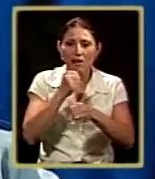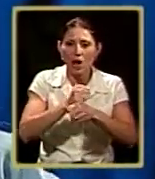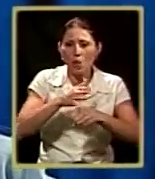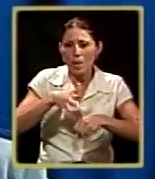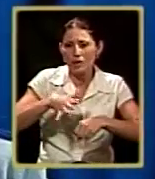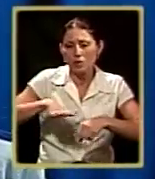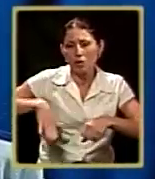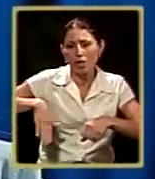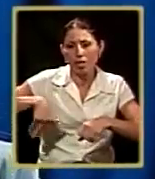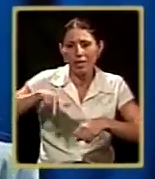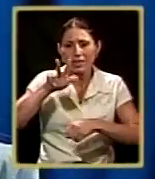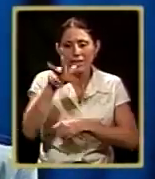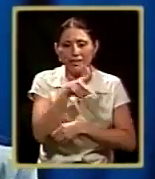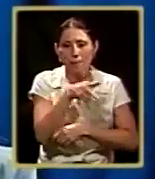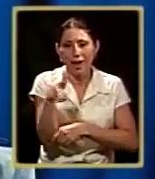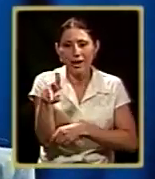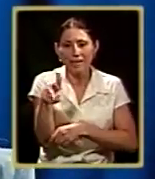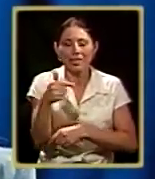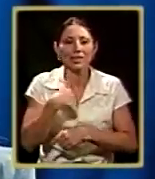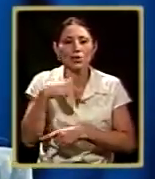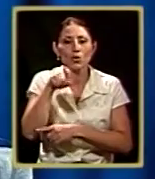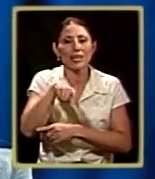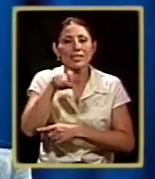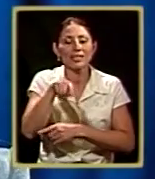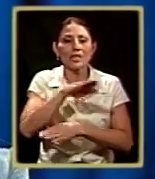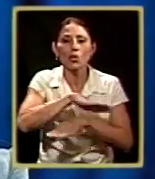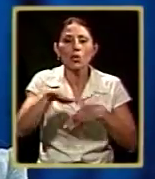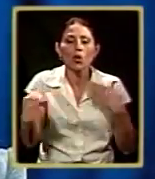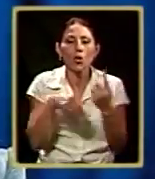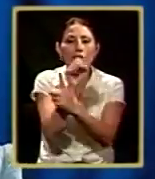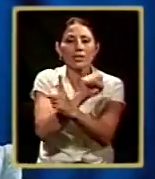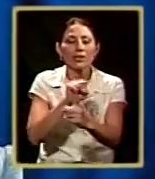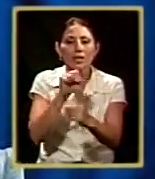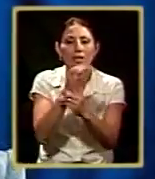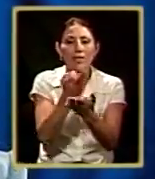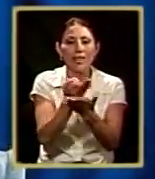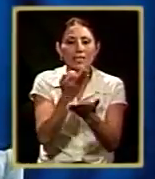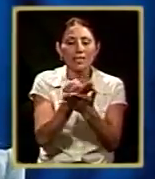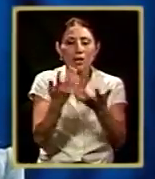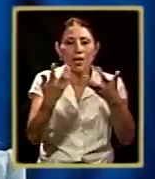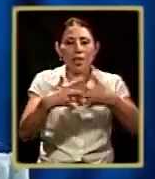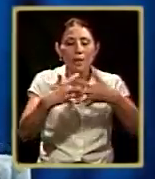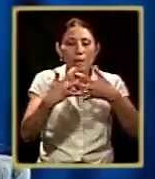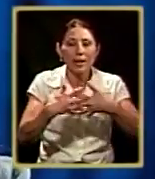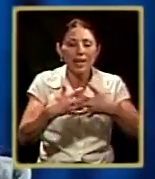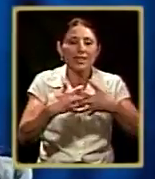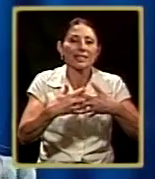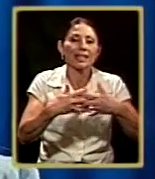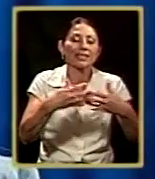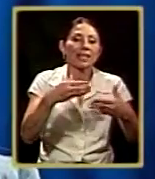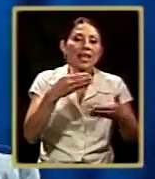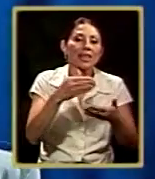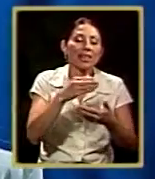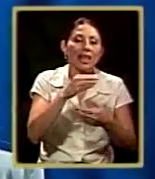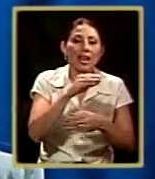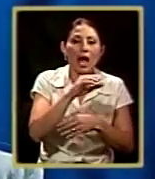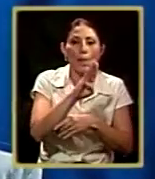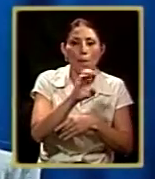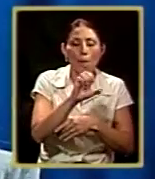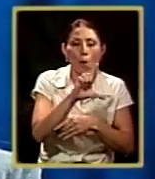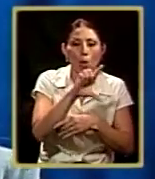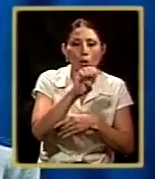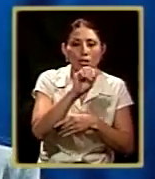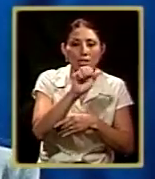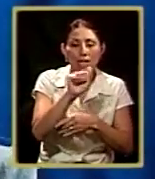semanas y necesito todos los estados financieros de las empresas que cotizan en bolsa o de la banca y posteriormente se hace